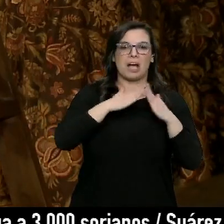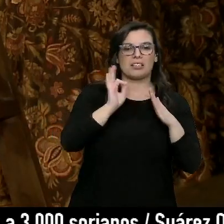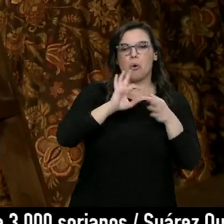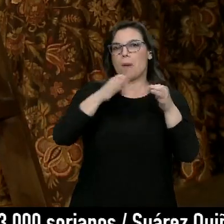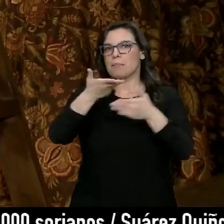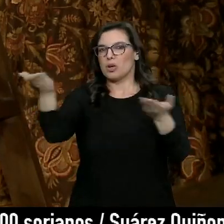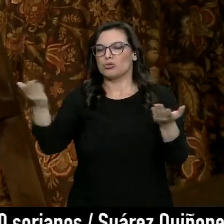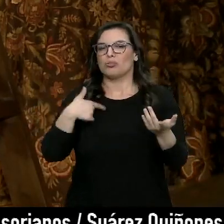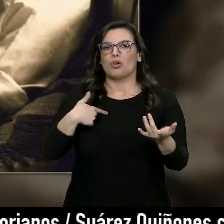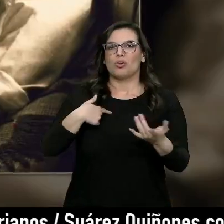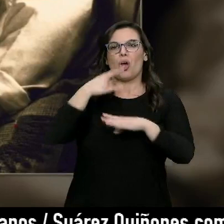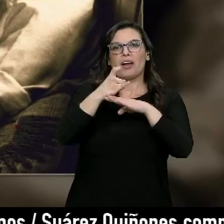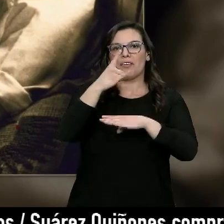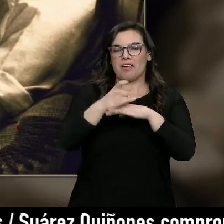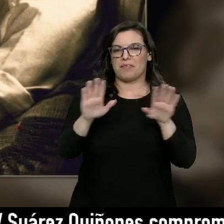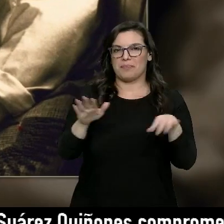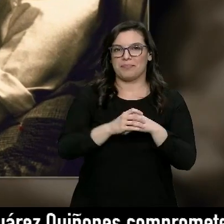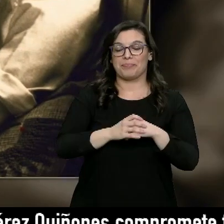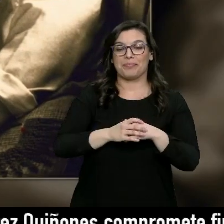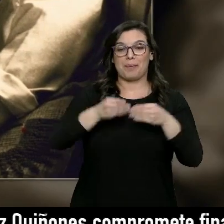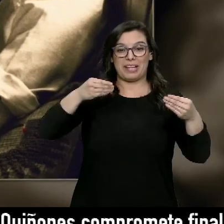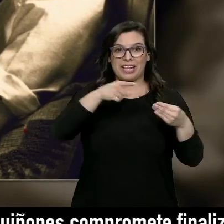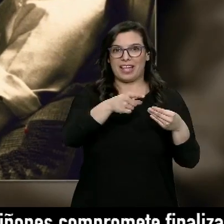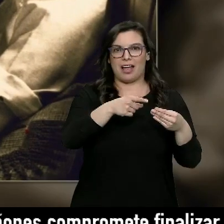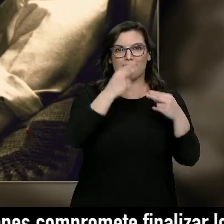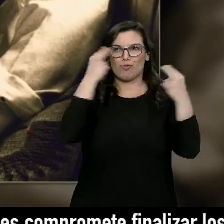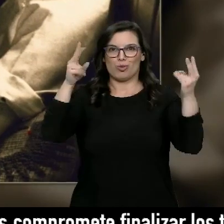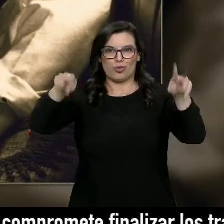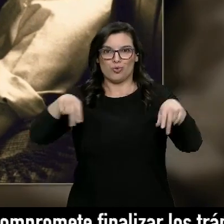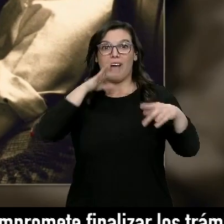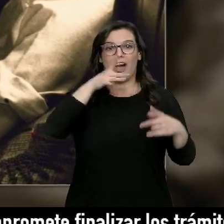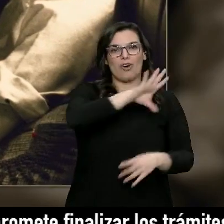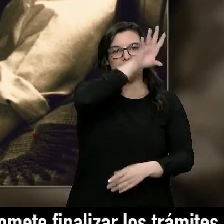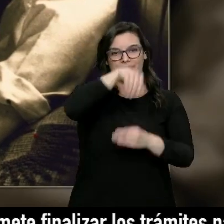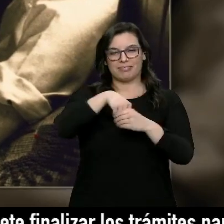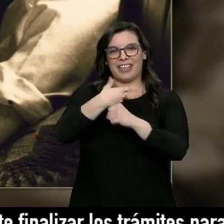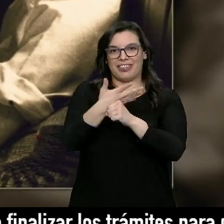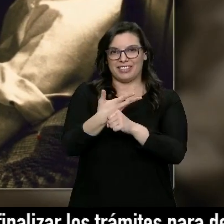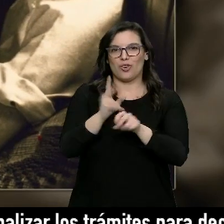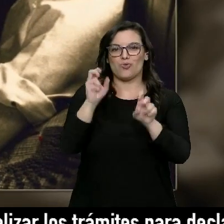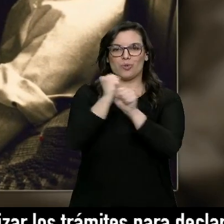casa pues hacía grabaciones. De ese material inédito ha salido ahora un disco, el nuevo